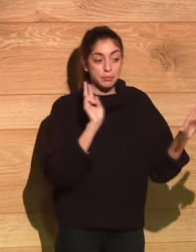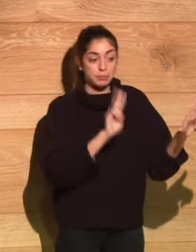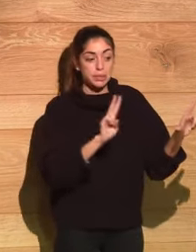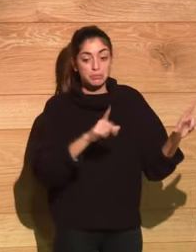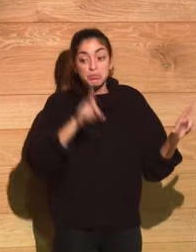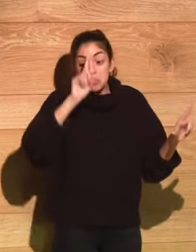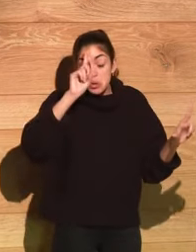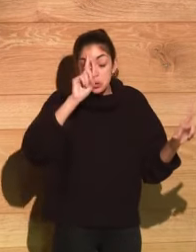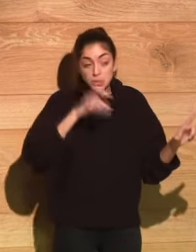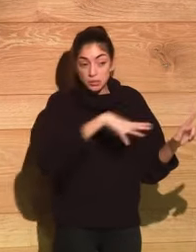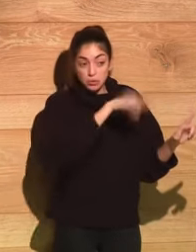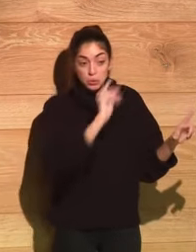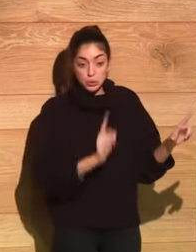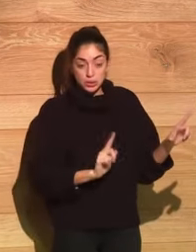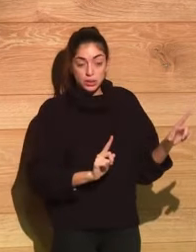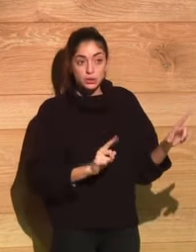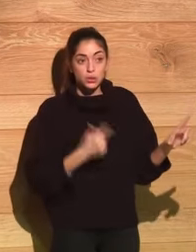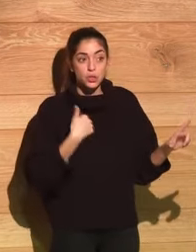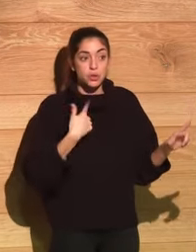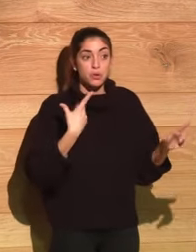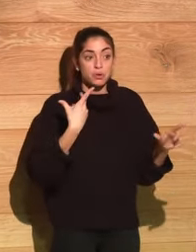Y yo no supe qué decirle.